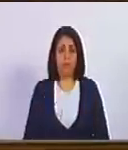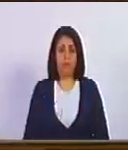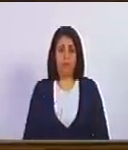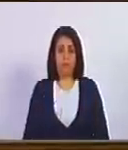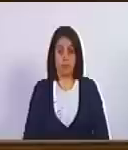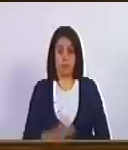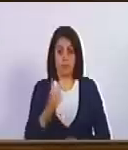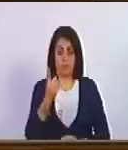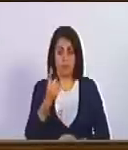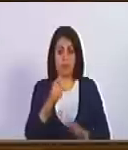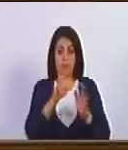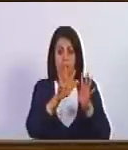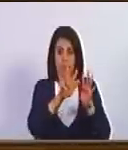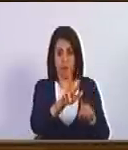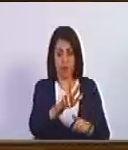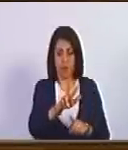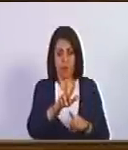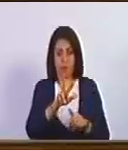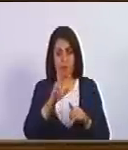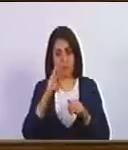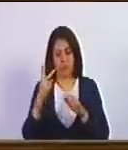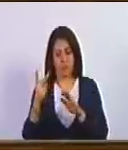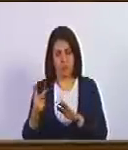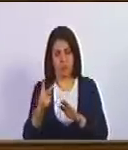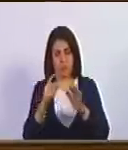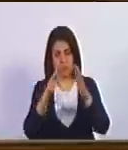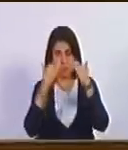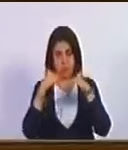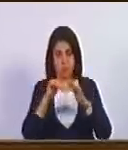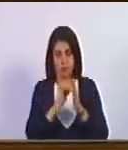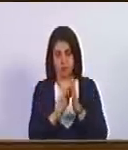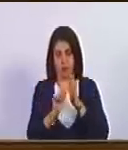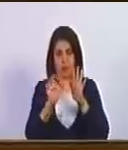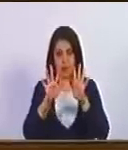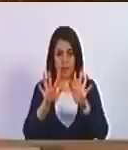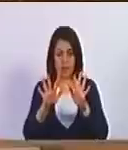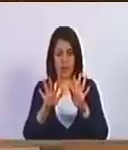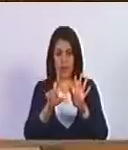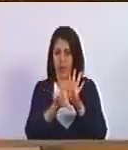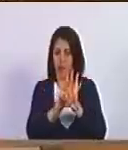punto 23º, artículo 10 de la ley.